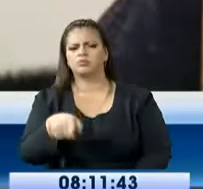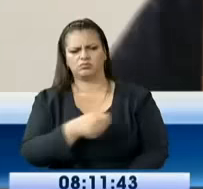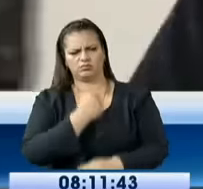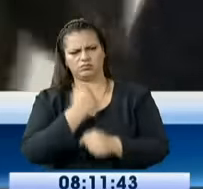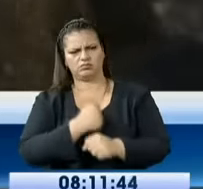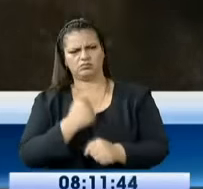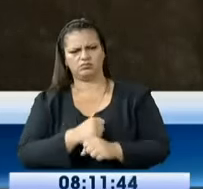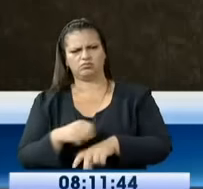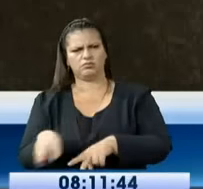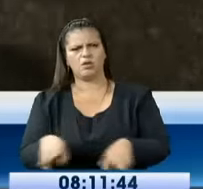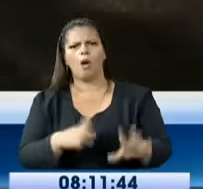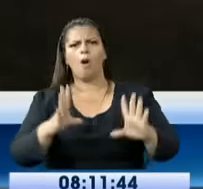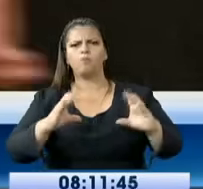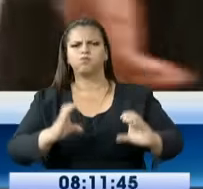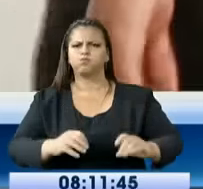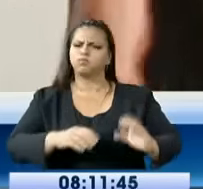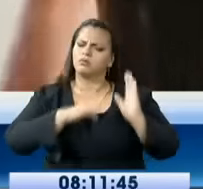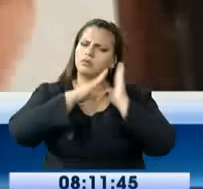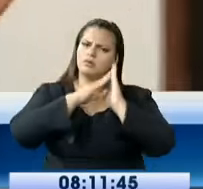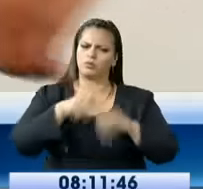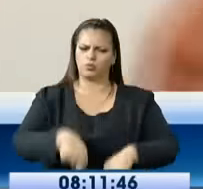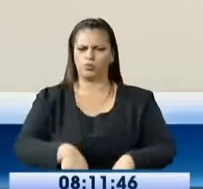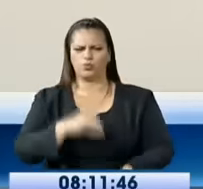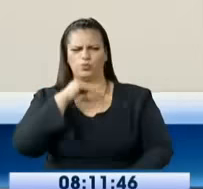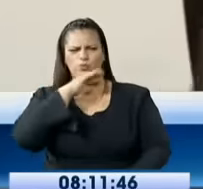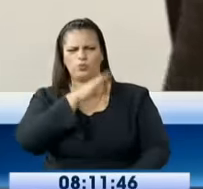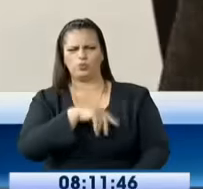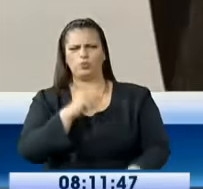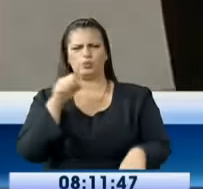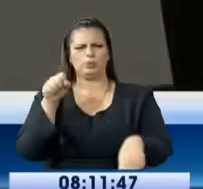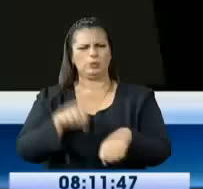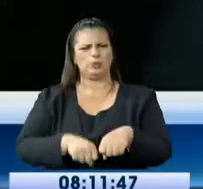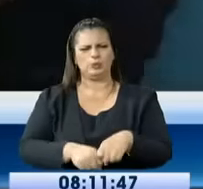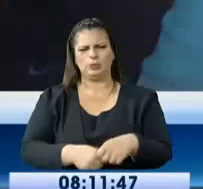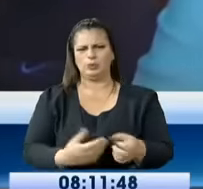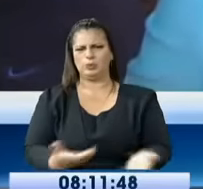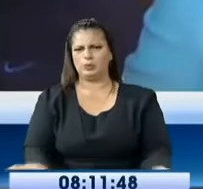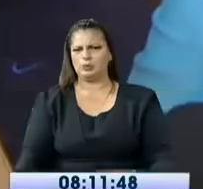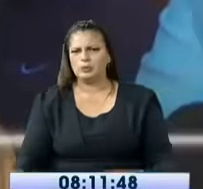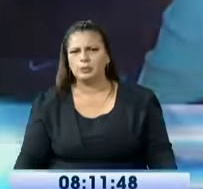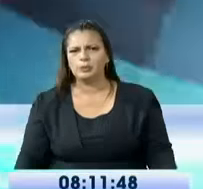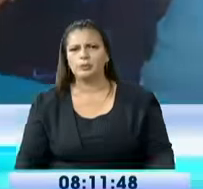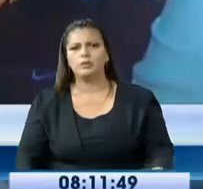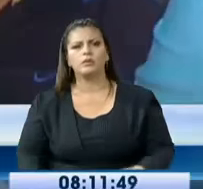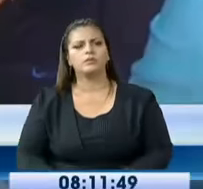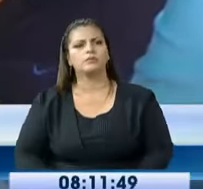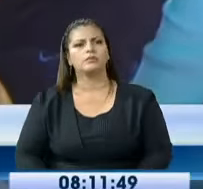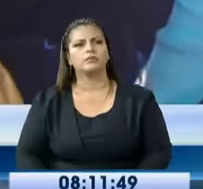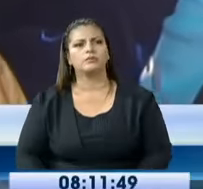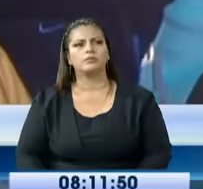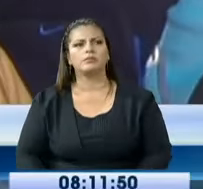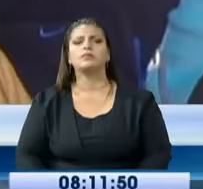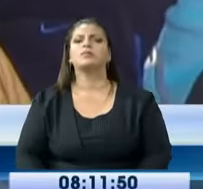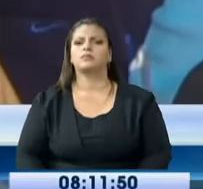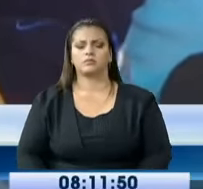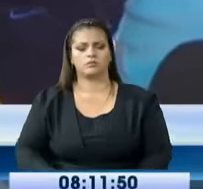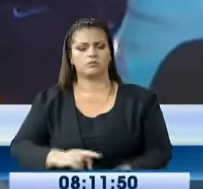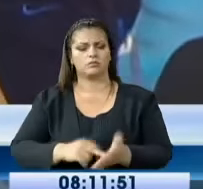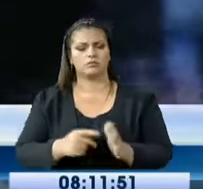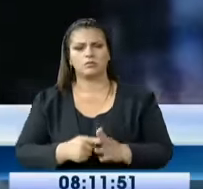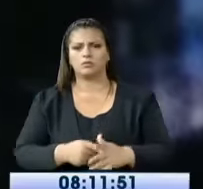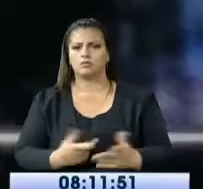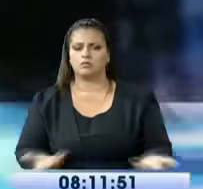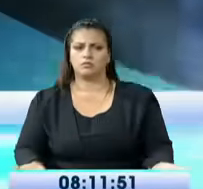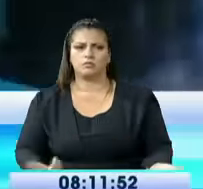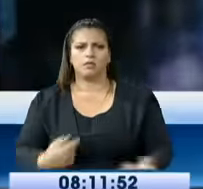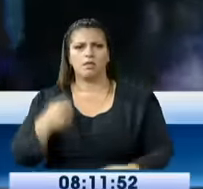ven el tipo de colchón, el tipo de lugar, sin ningún tipo de acondicionamiento ni de medidas de prevención de salud. Si eso atenta contra cualquier tipo de derecho.